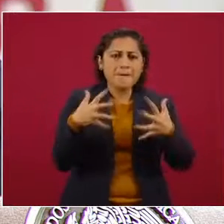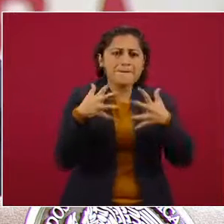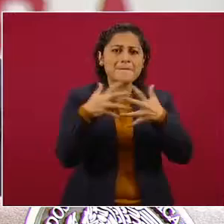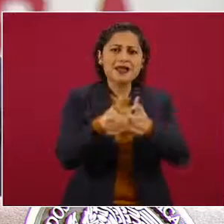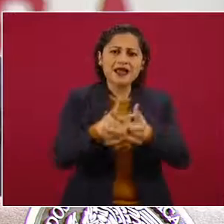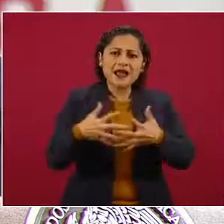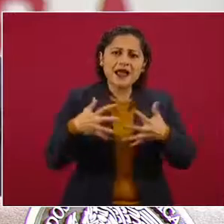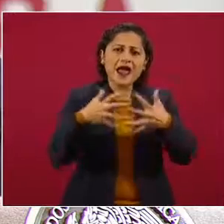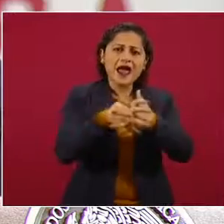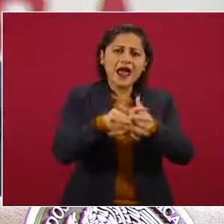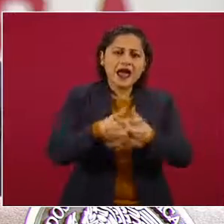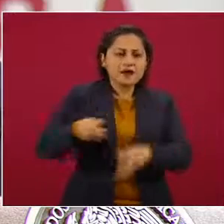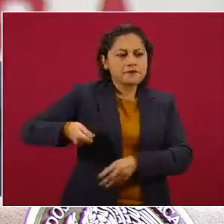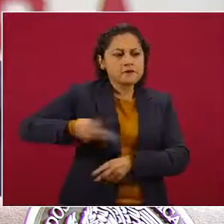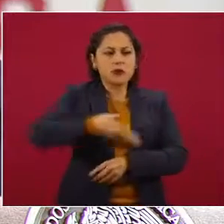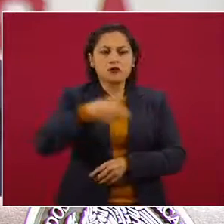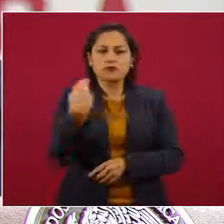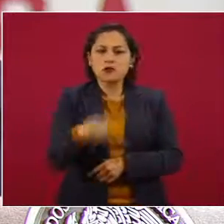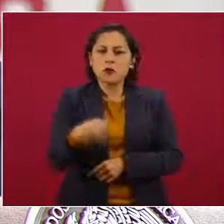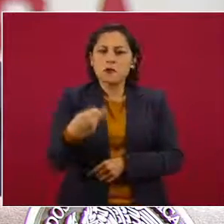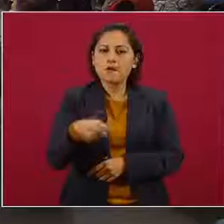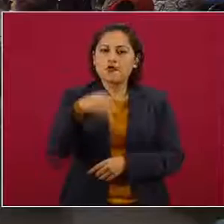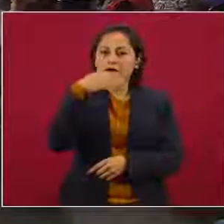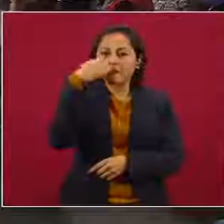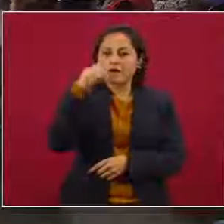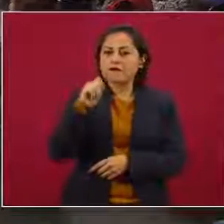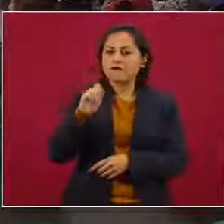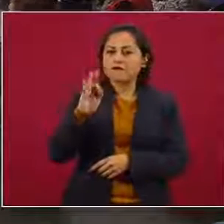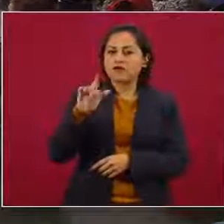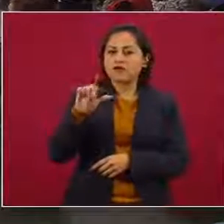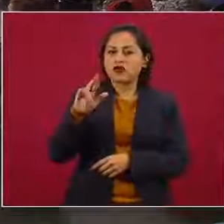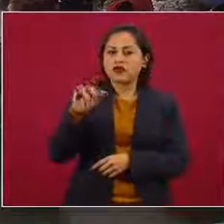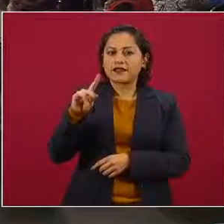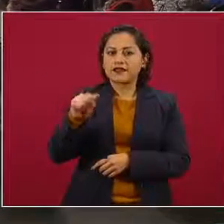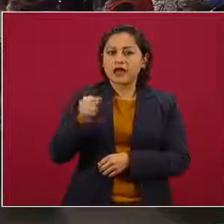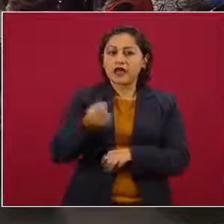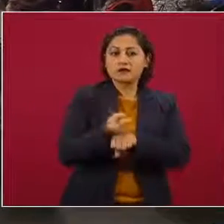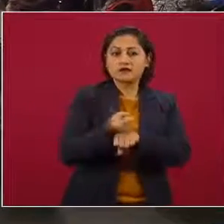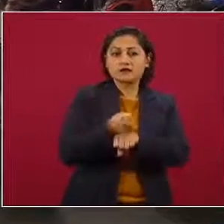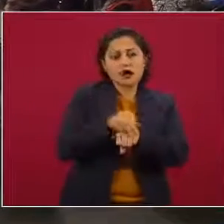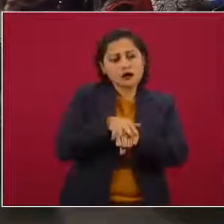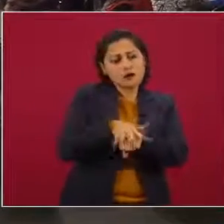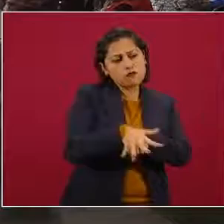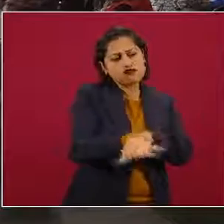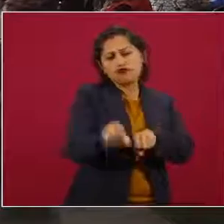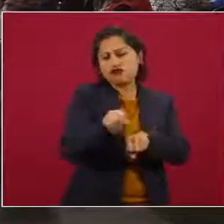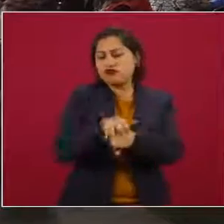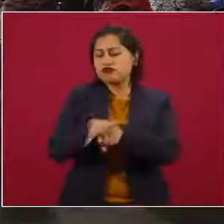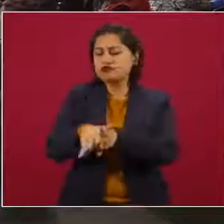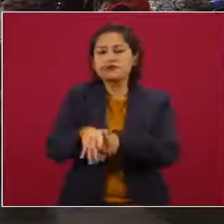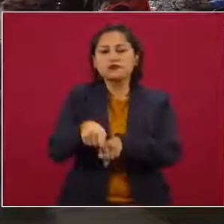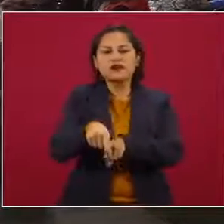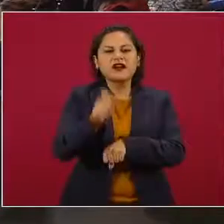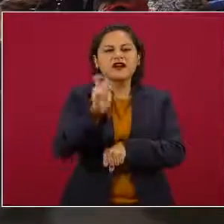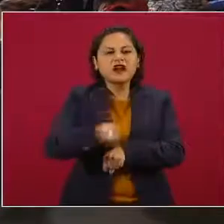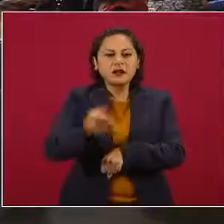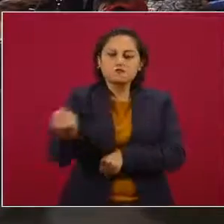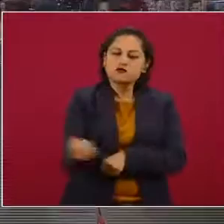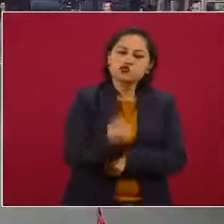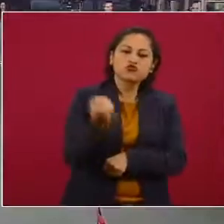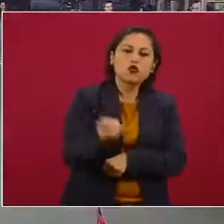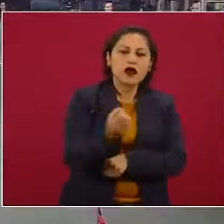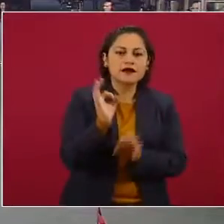y en sangre los altares chorreaban buena suerte. también el